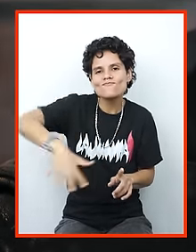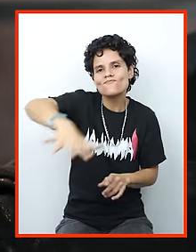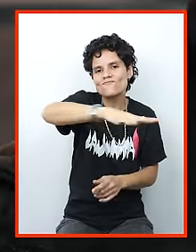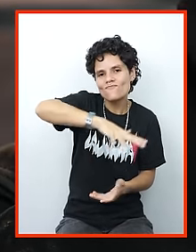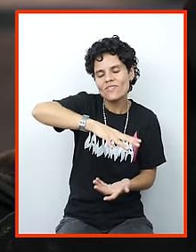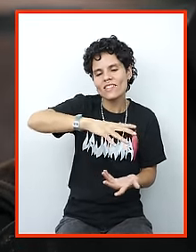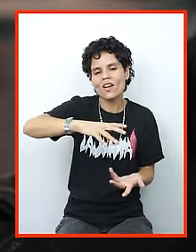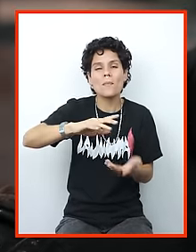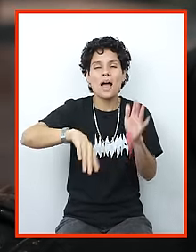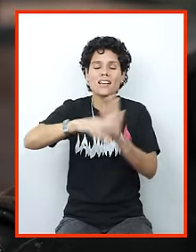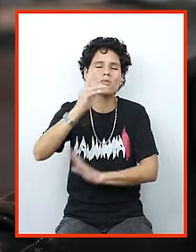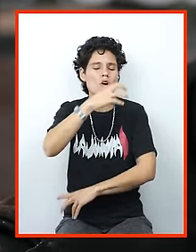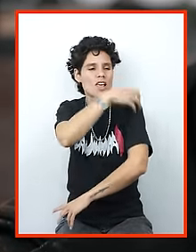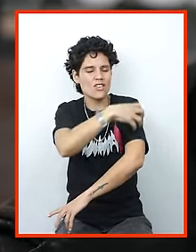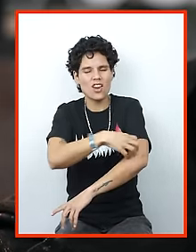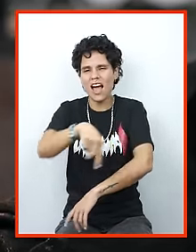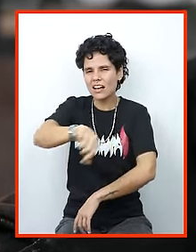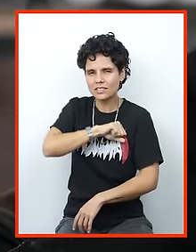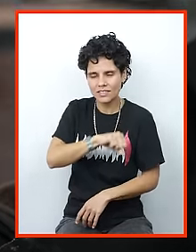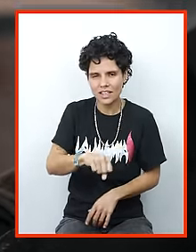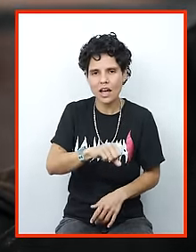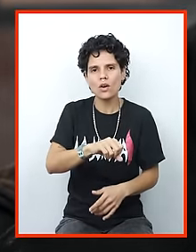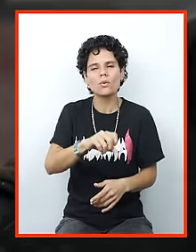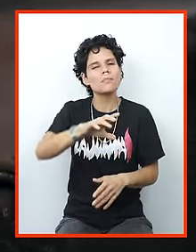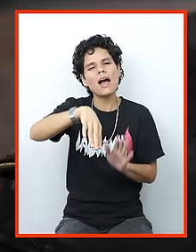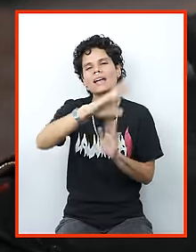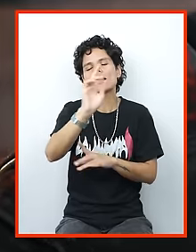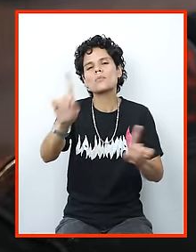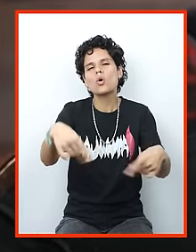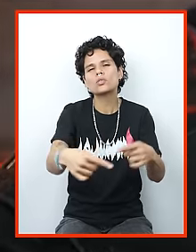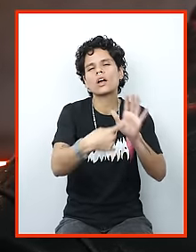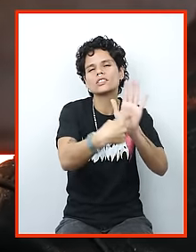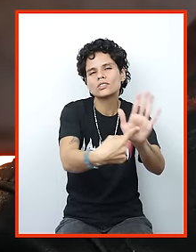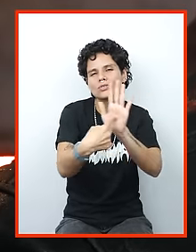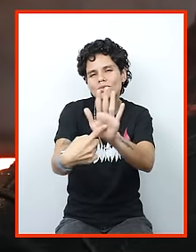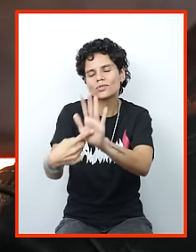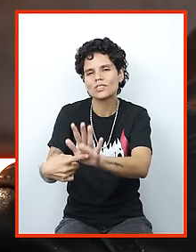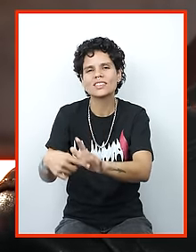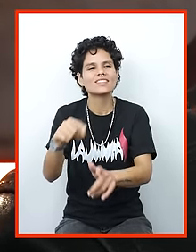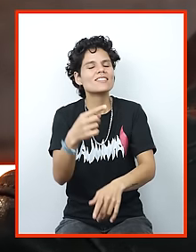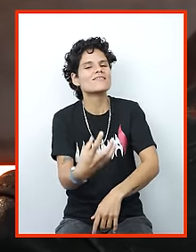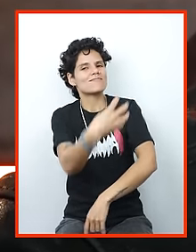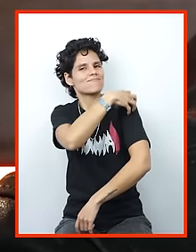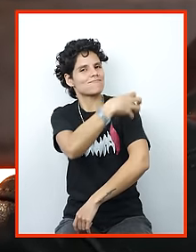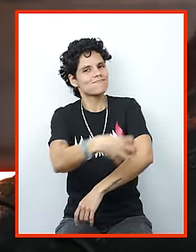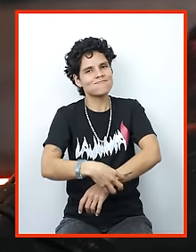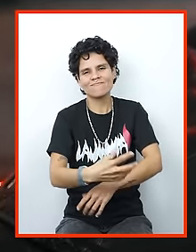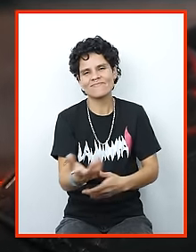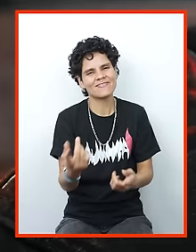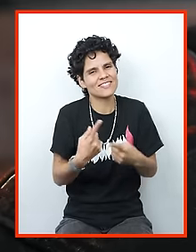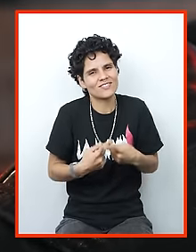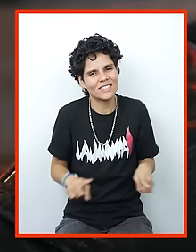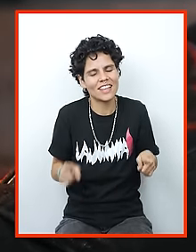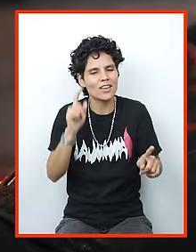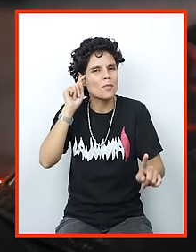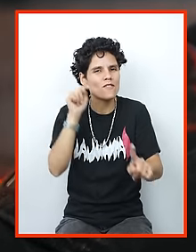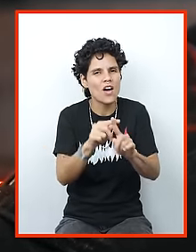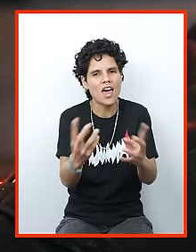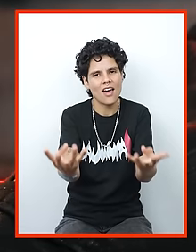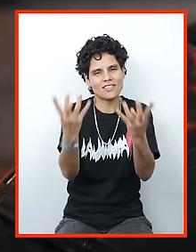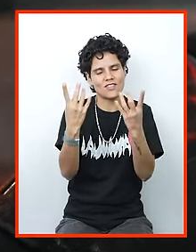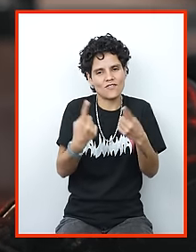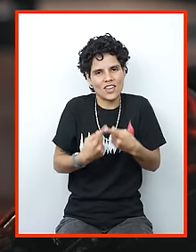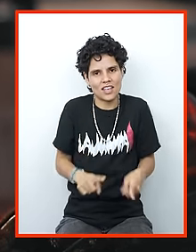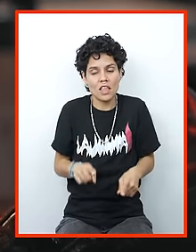esa cultura. Sobre todo en las regiones, como, no es como acá en Santiago, como esa cultura de los shows, como de los fanáticos, es diferente. Pero igual cuando he ido a tocar